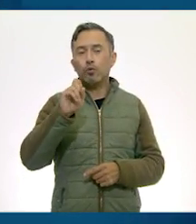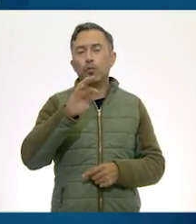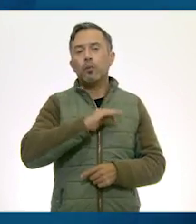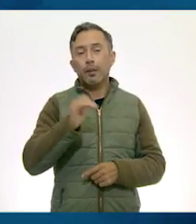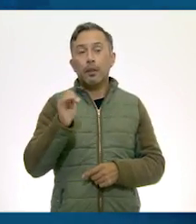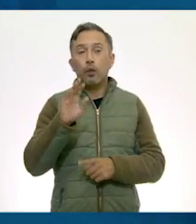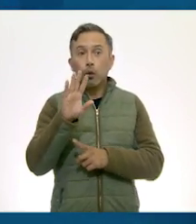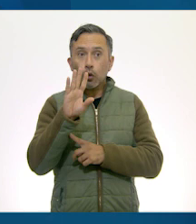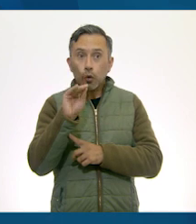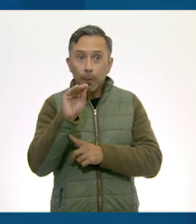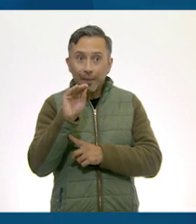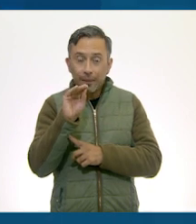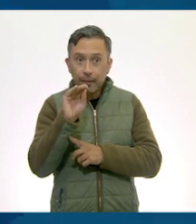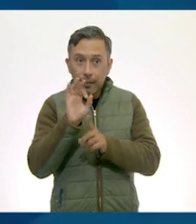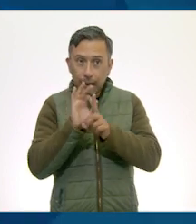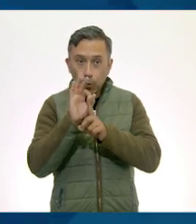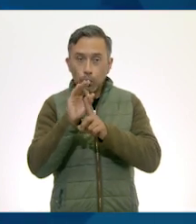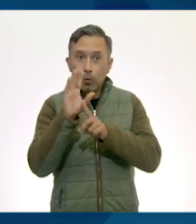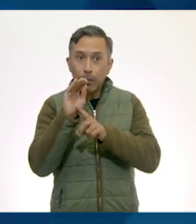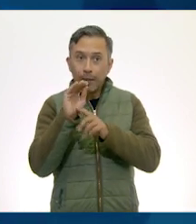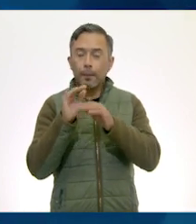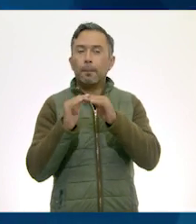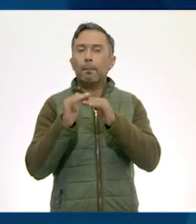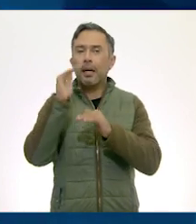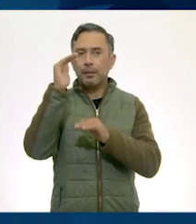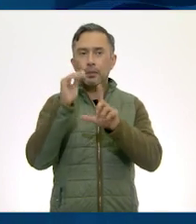a 90 grados,